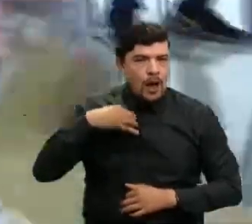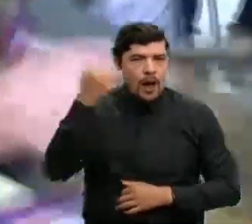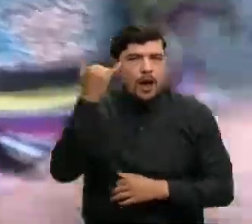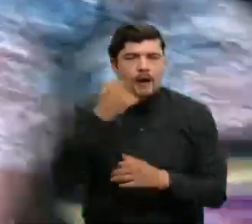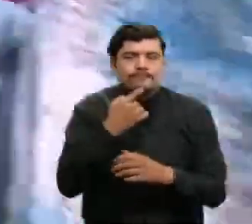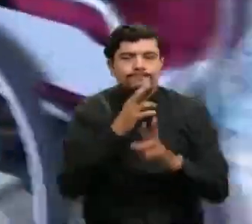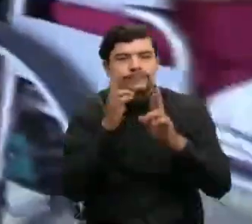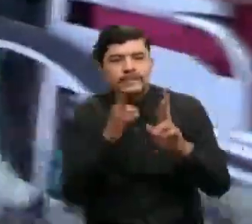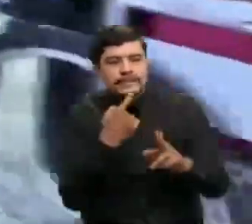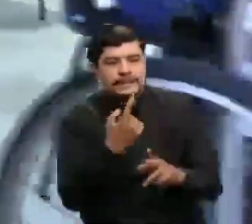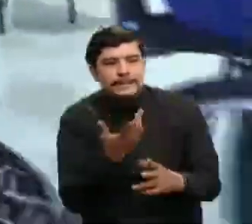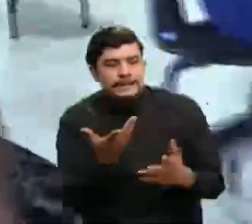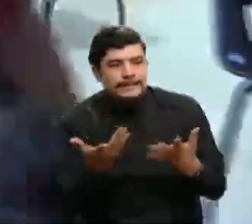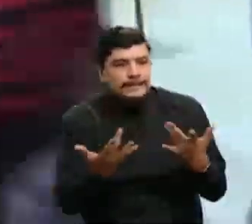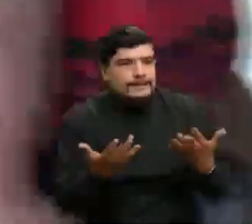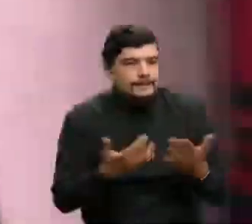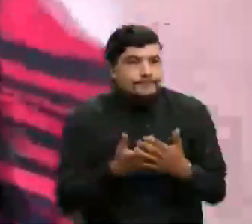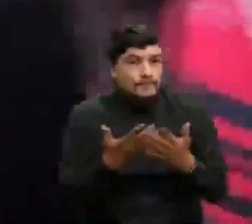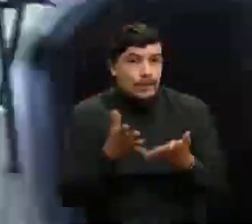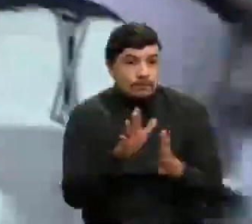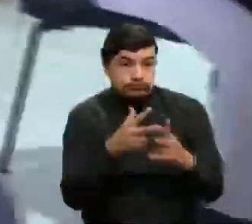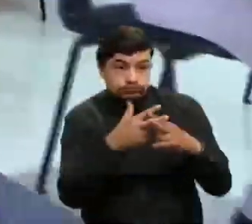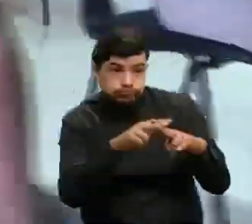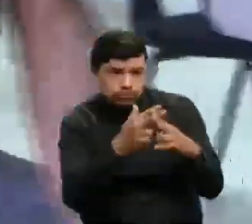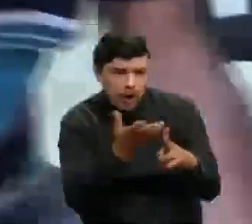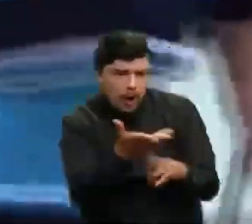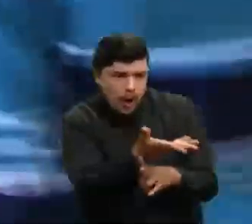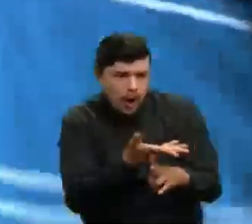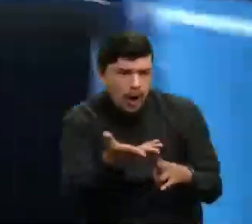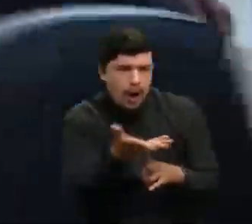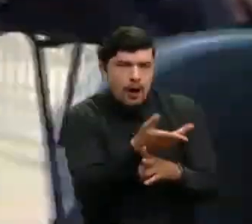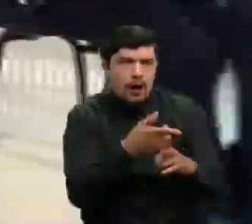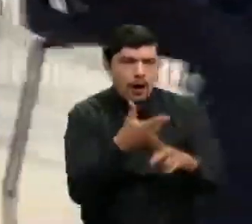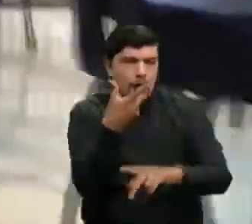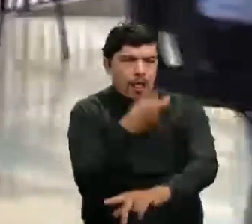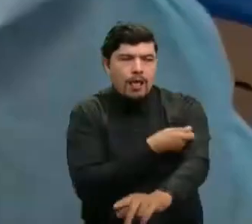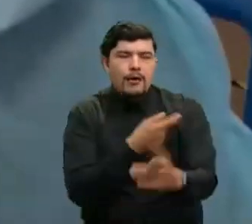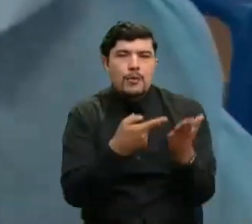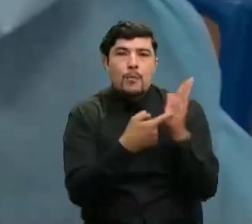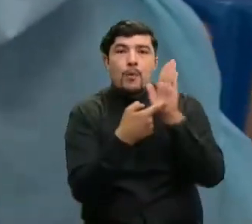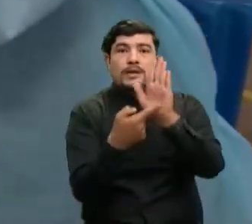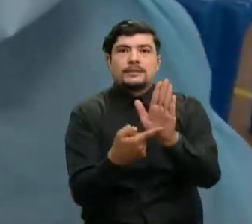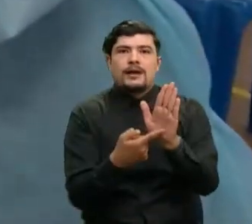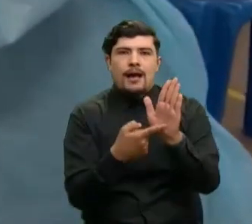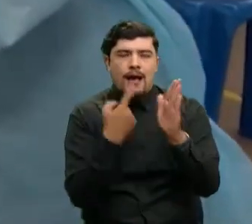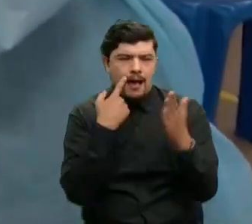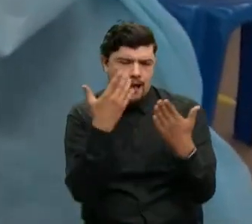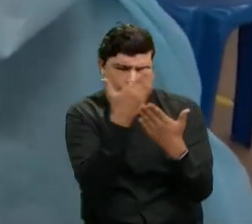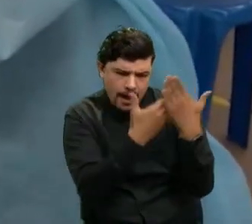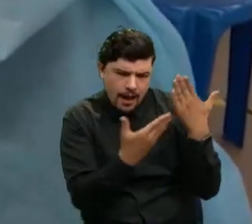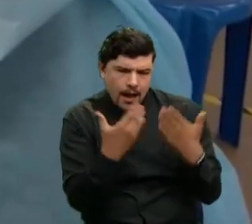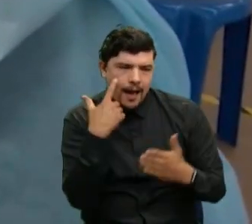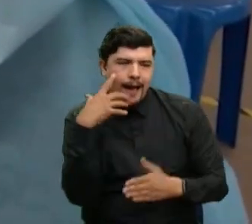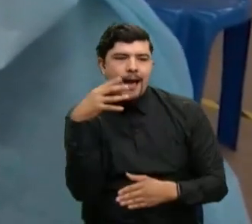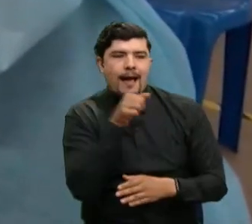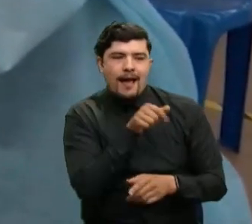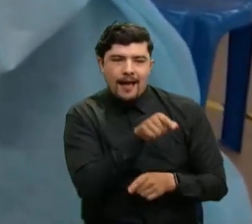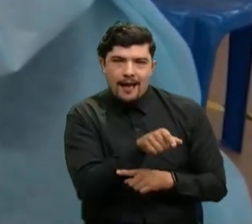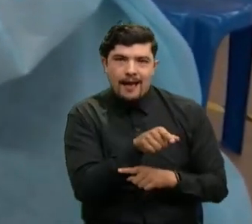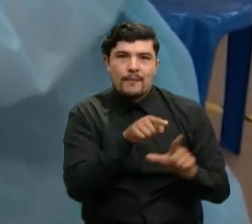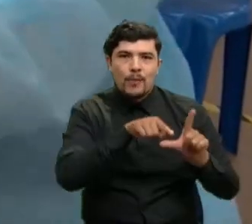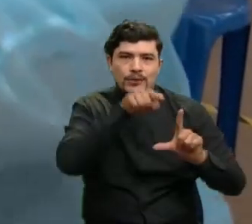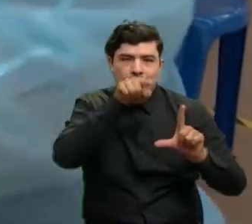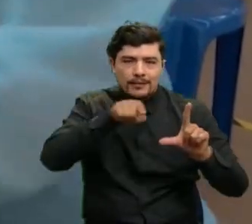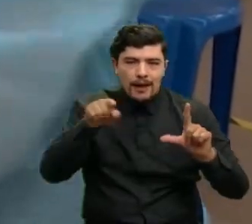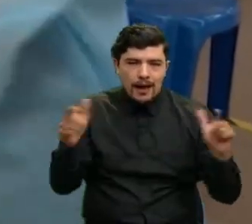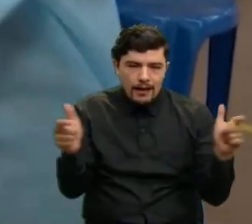de medicamentos de vacunación han demostrado que definitivamente, reitero, reducen la mortalidad, reducen